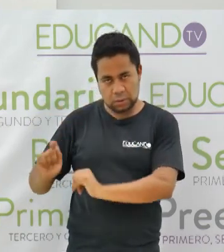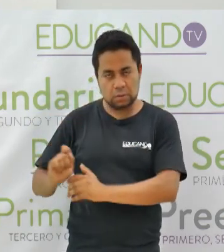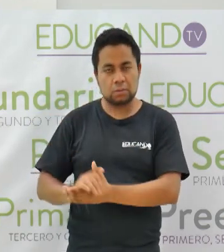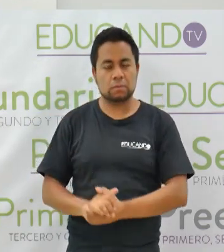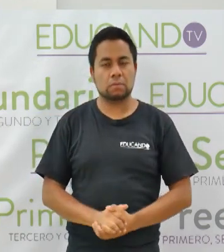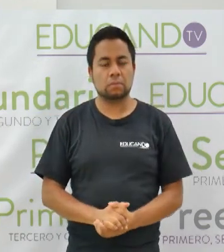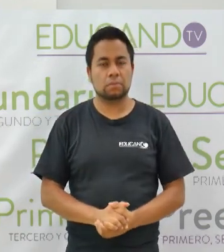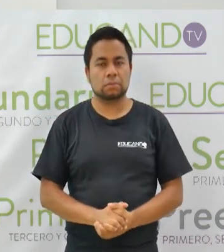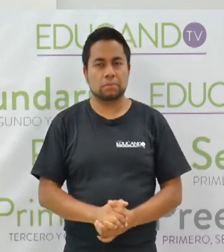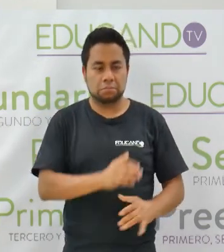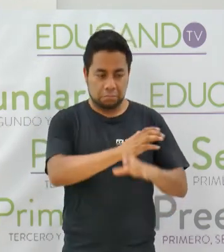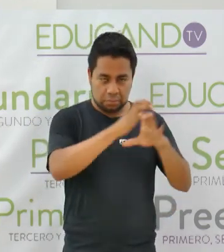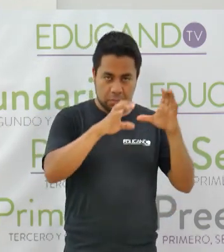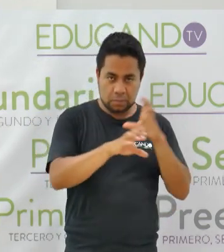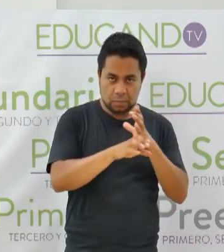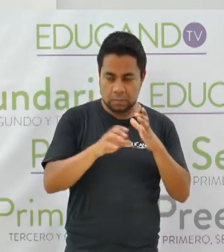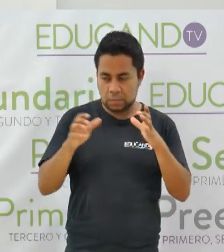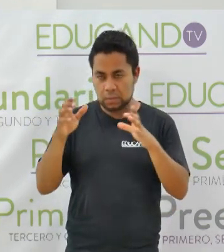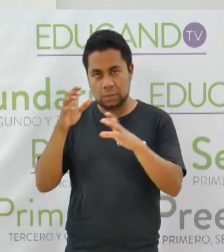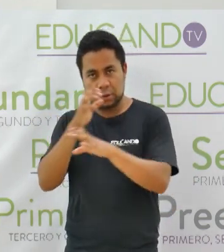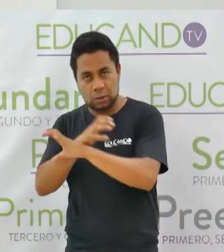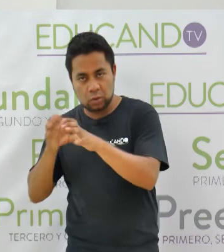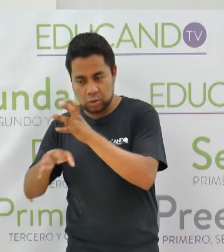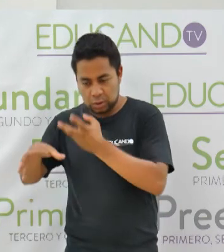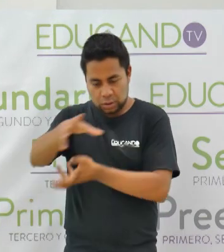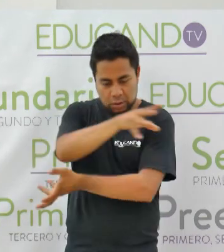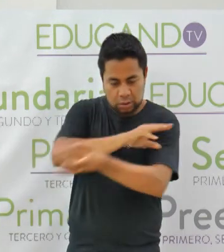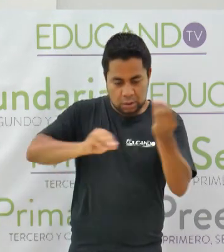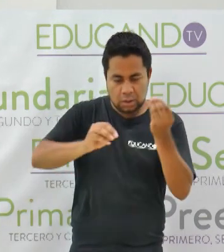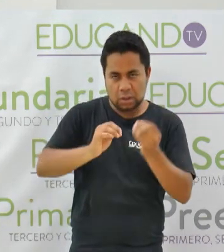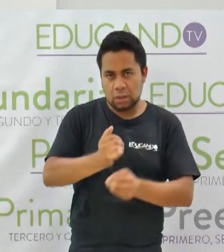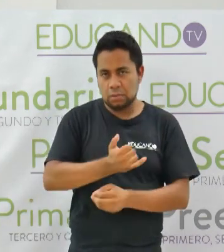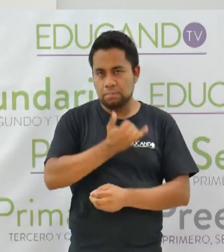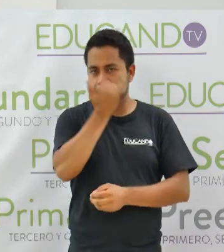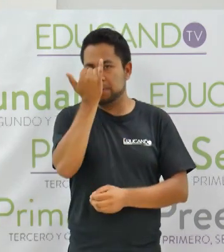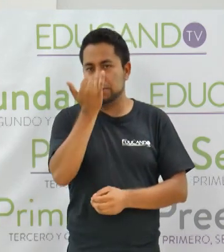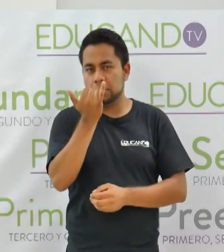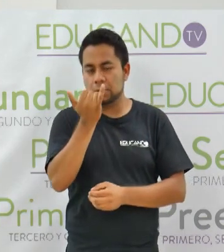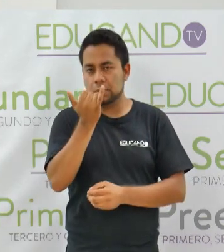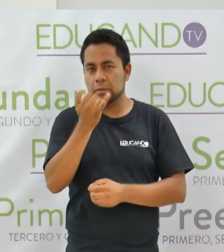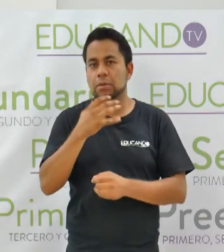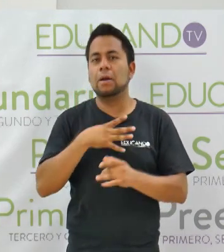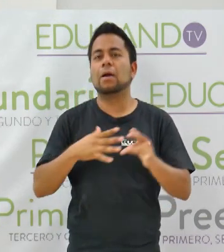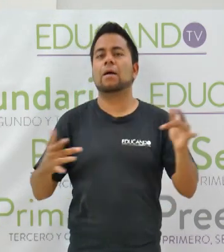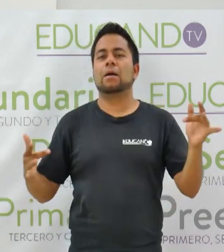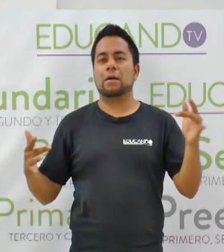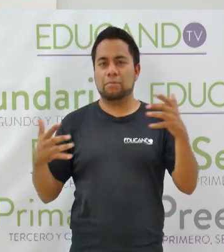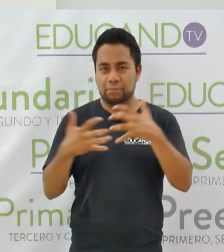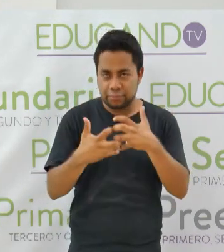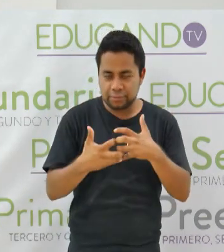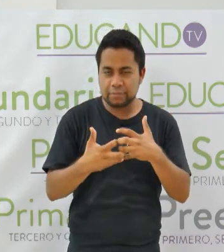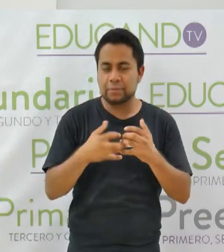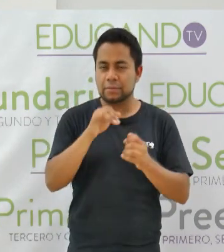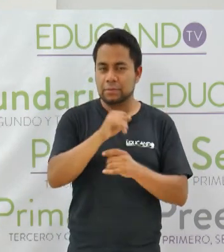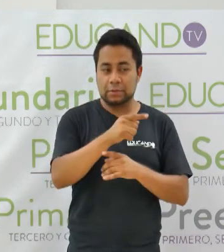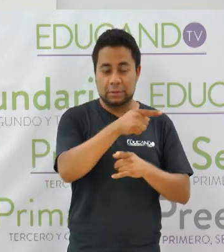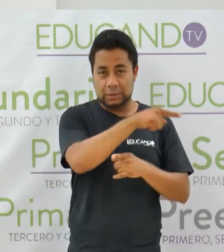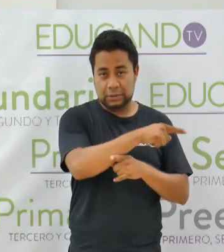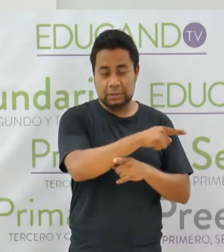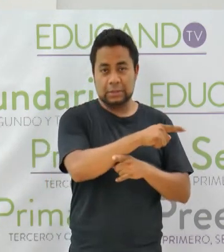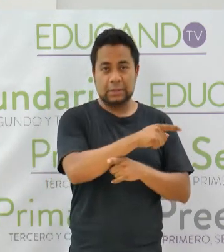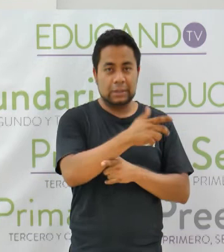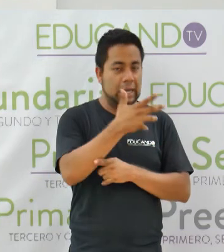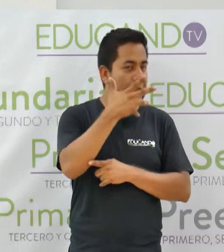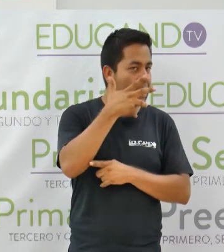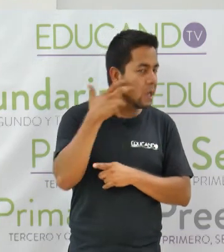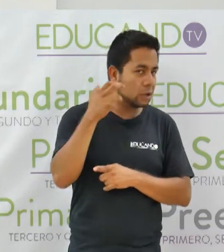abajo. Dar una cosa por otra. Ah, ahí tiene hilación. Dice, no te